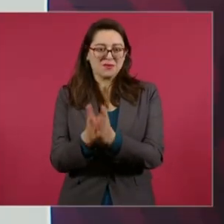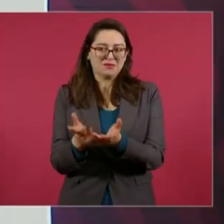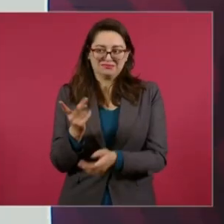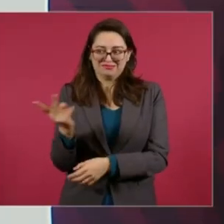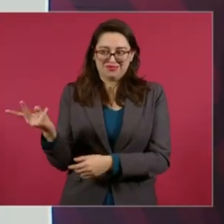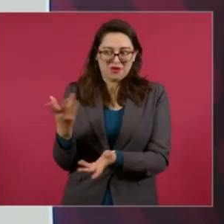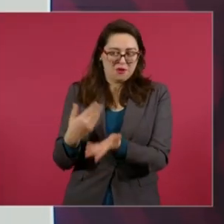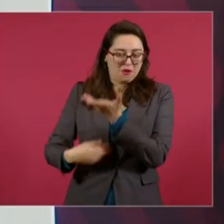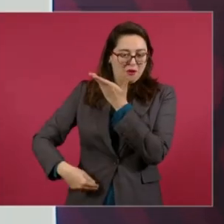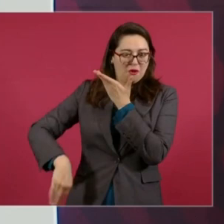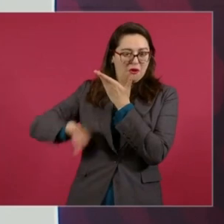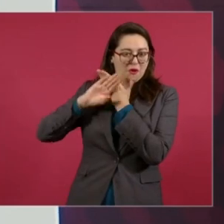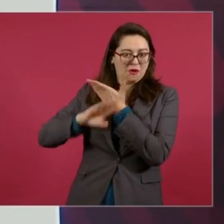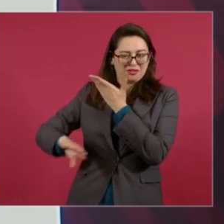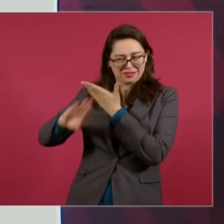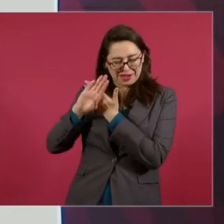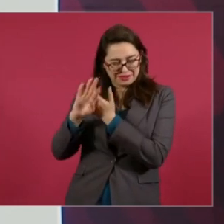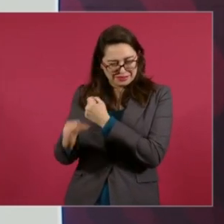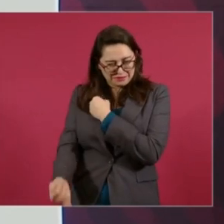contra mí.